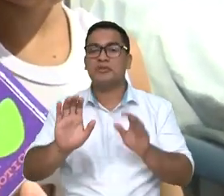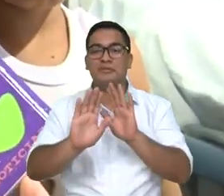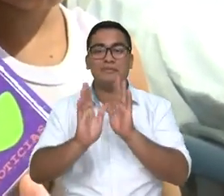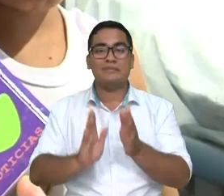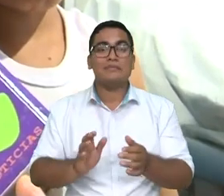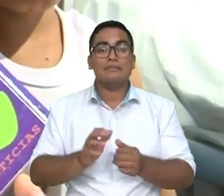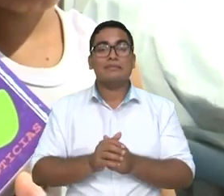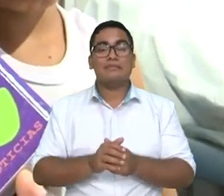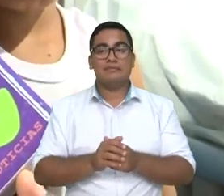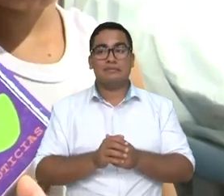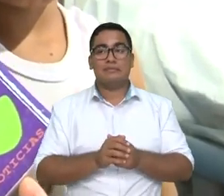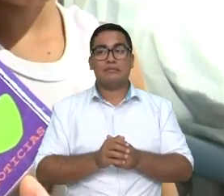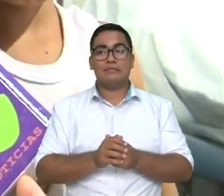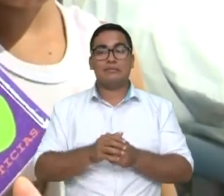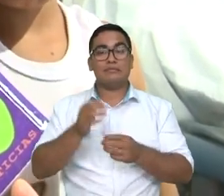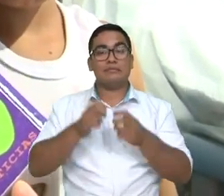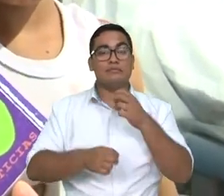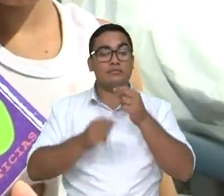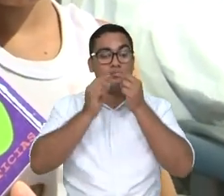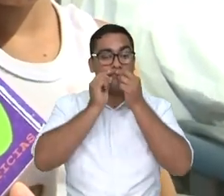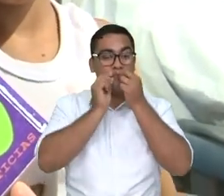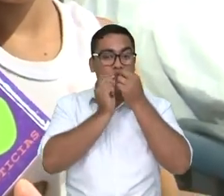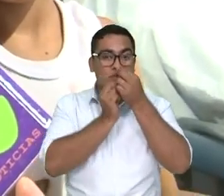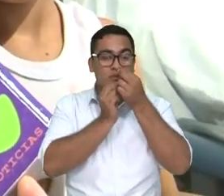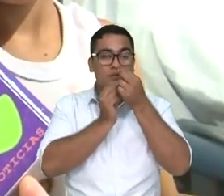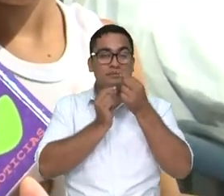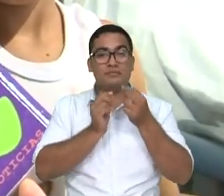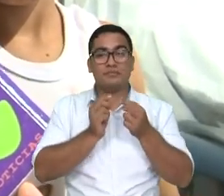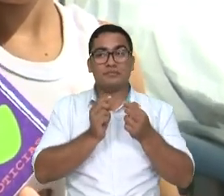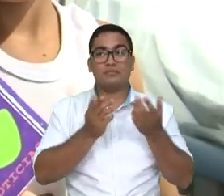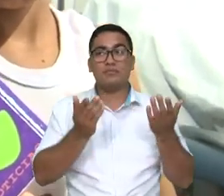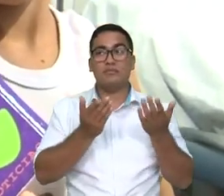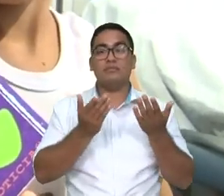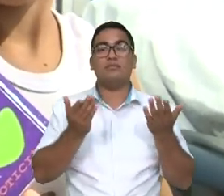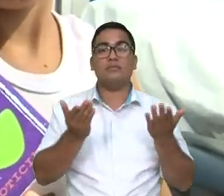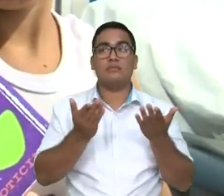Ella era labio leporino y paladar,